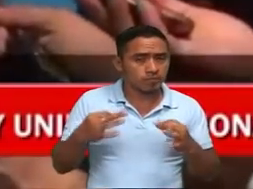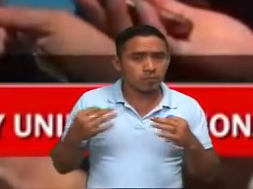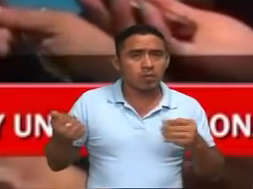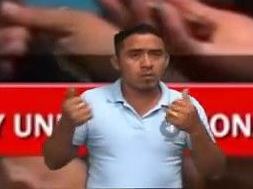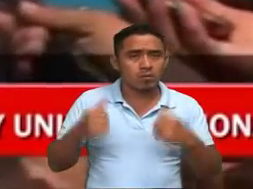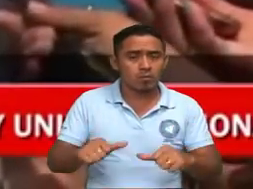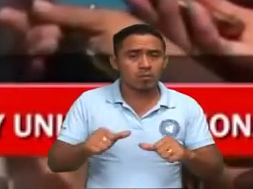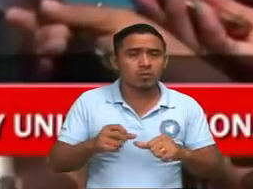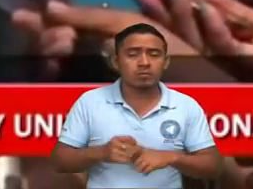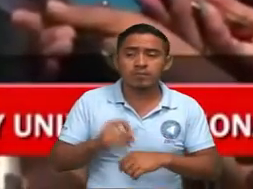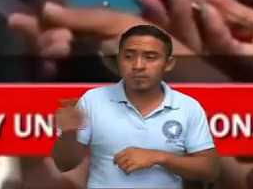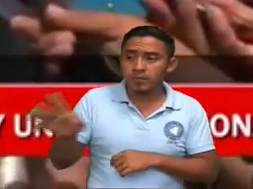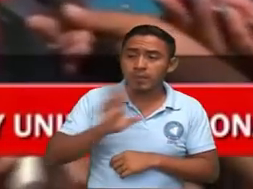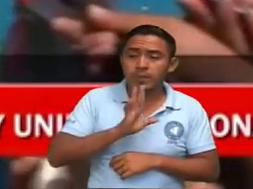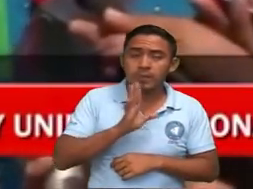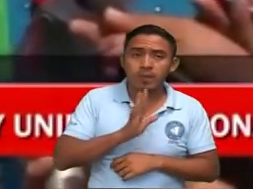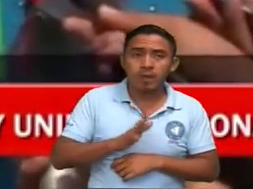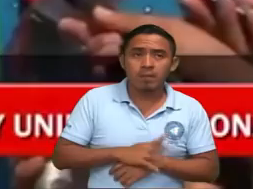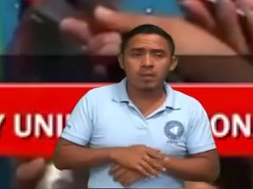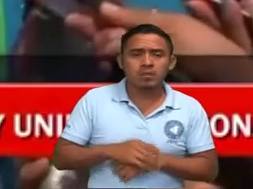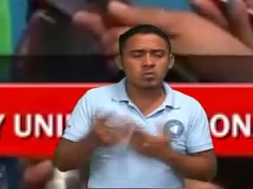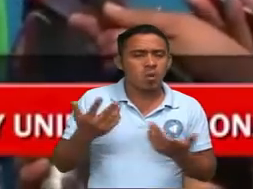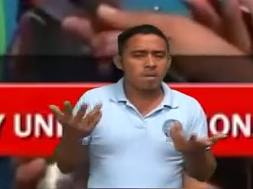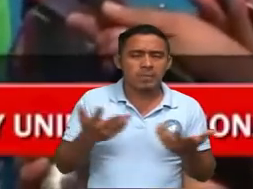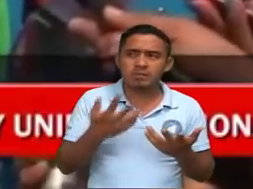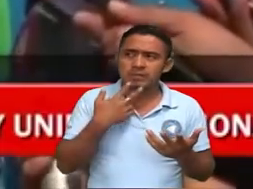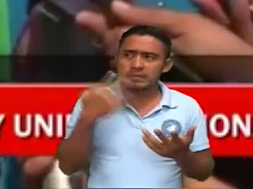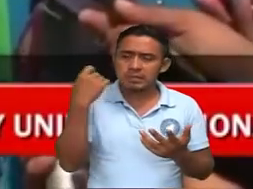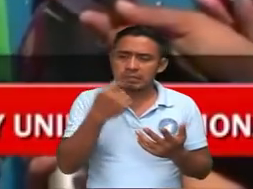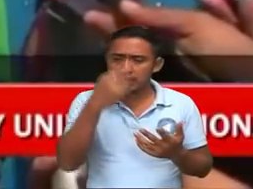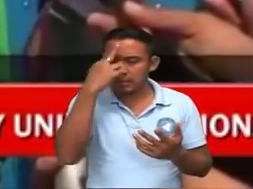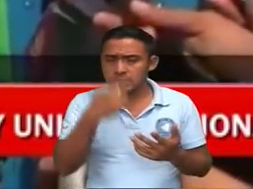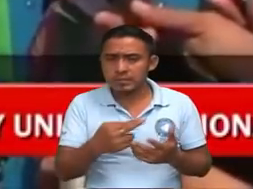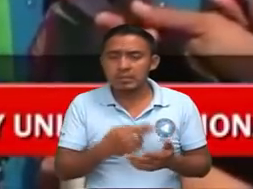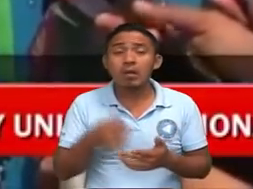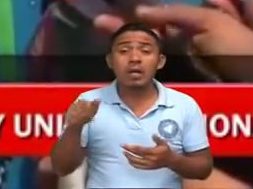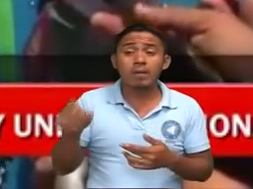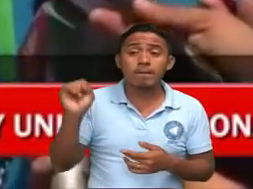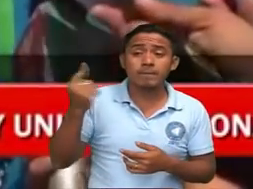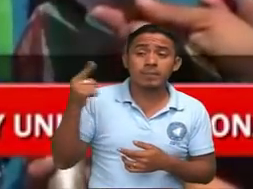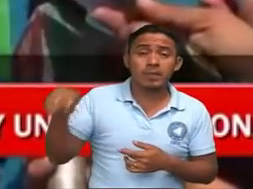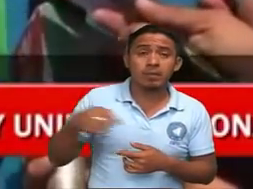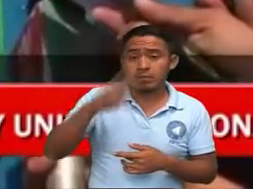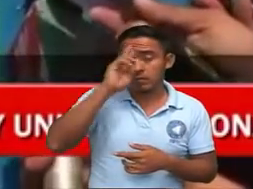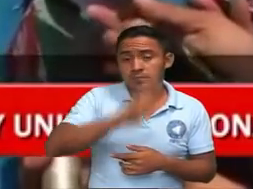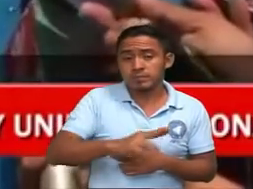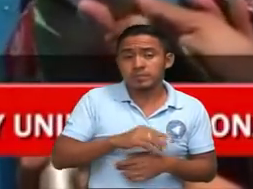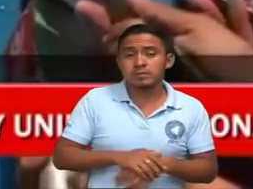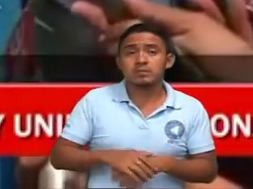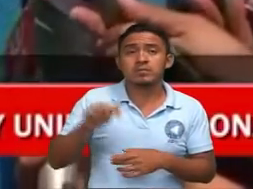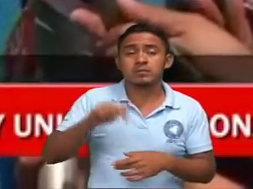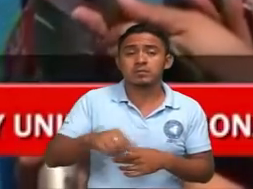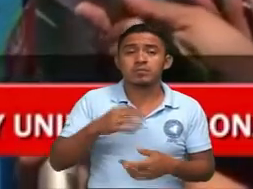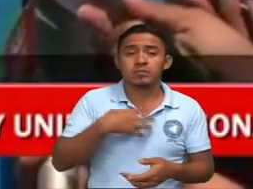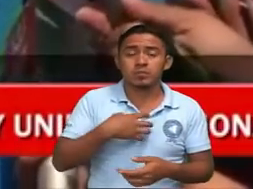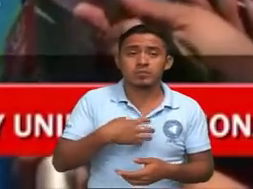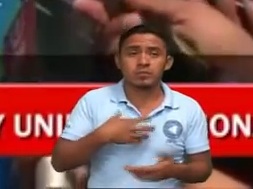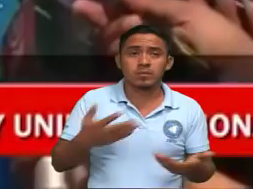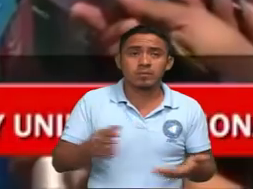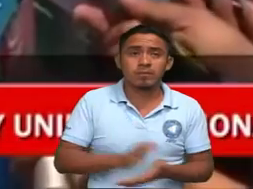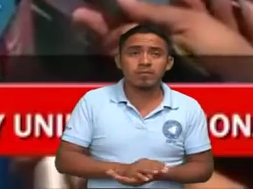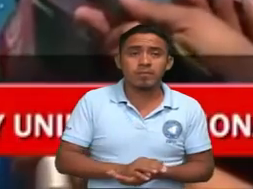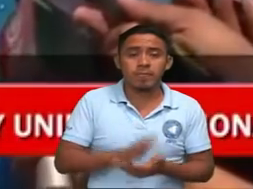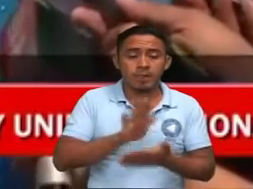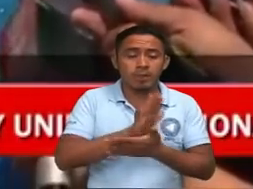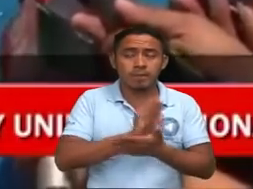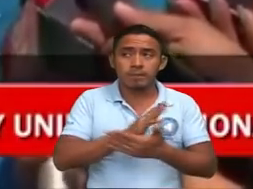consensuado. Ellos hablan de violaciones, pero ellos son los que violan la carta fundamental de esta negociación, que es la